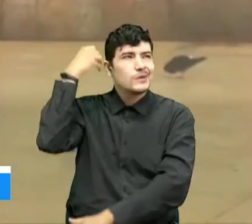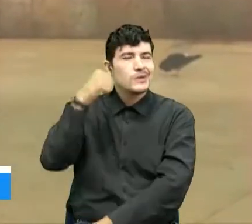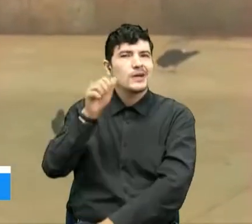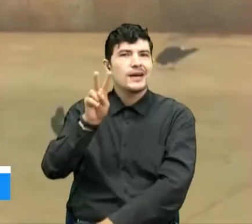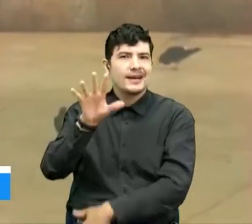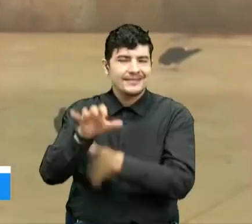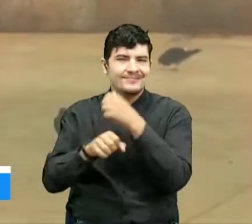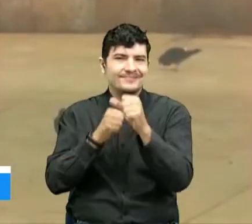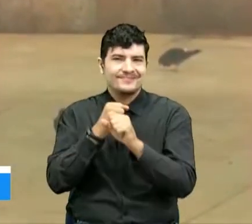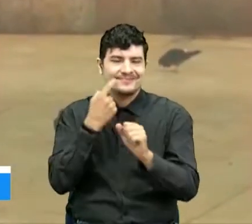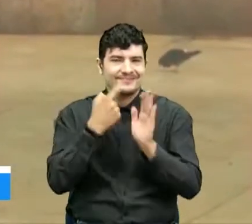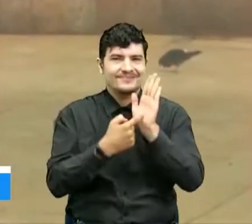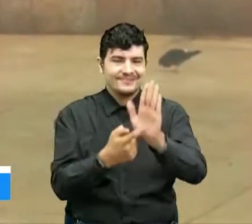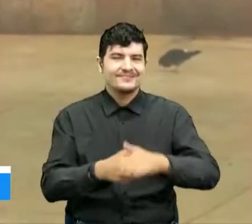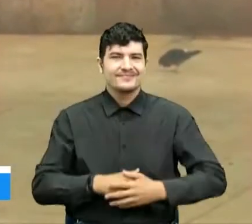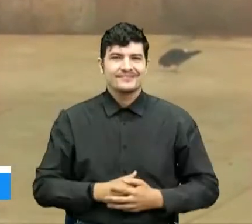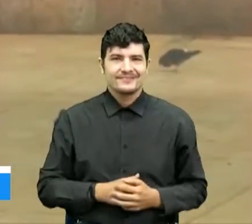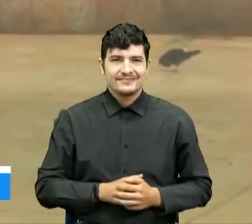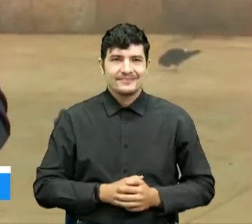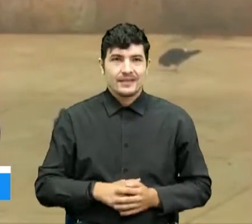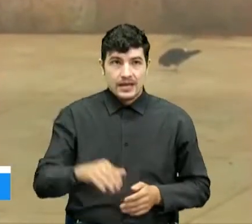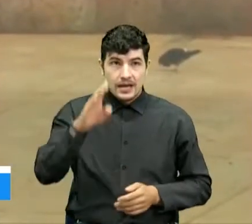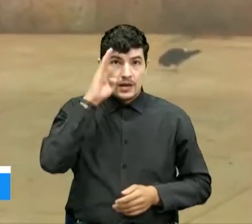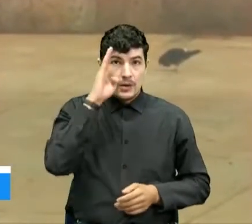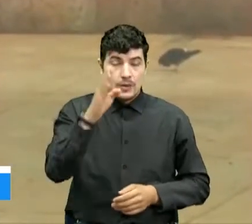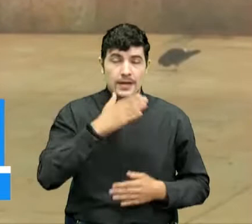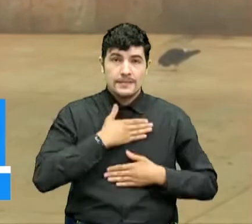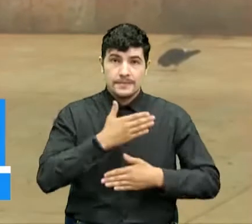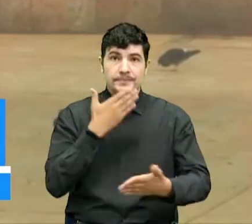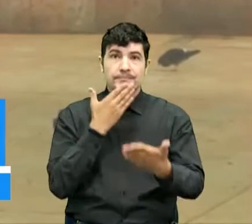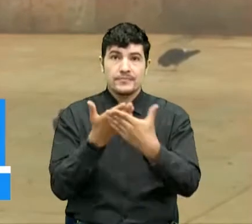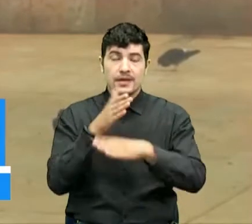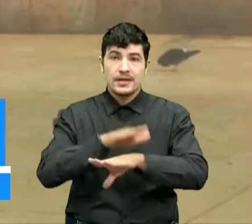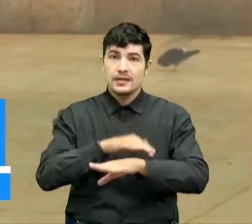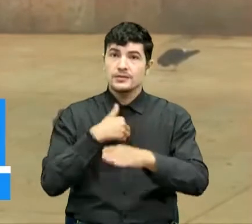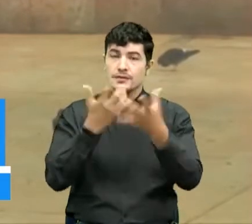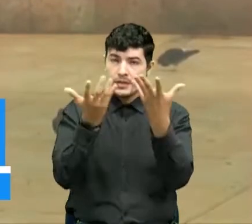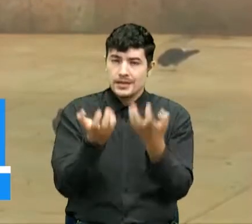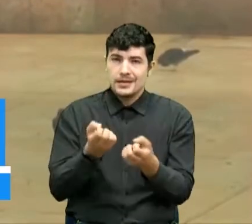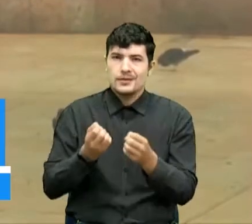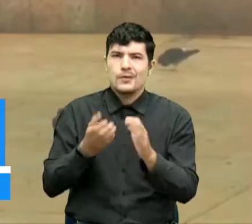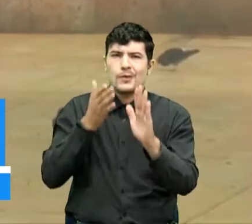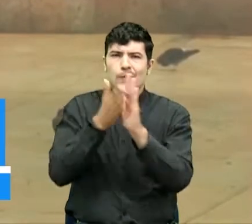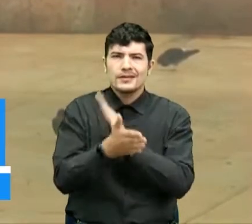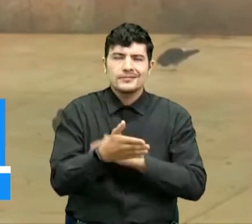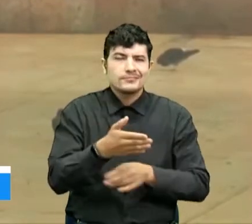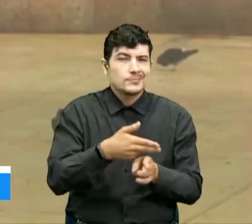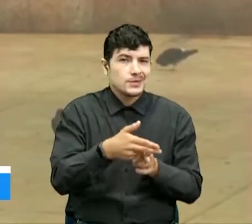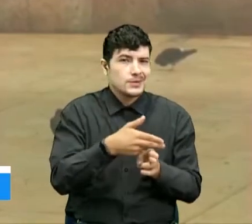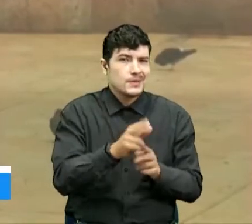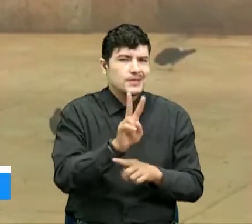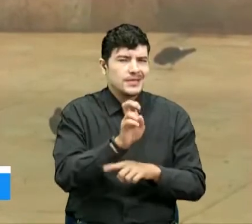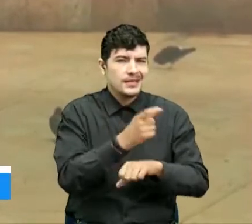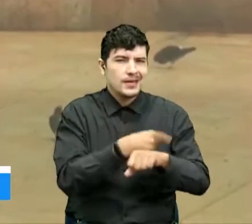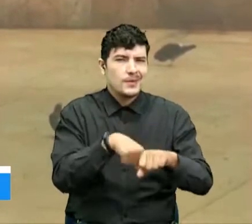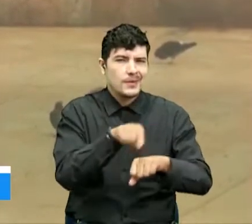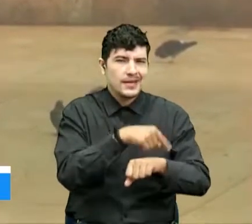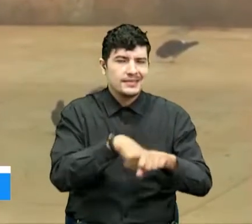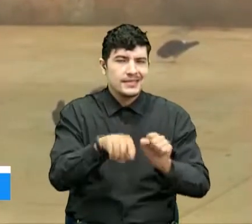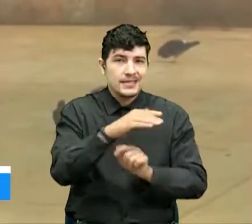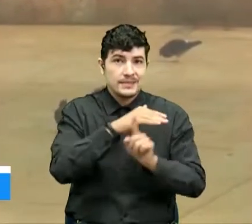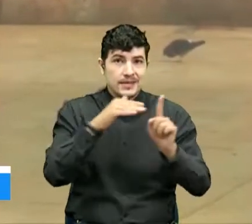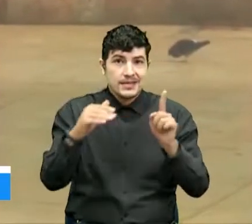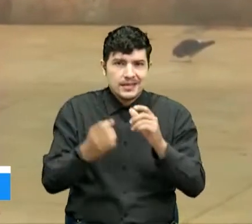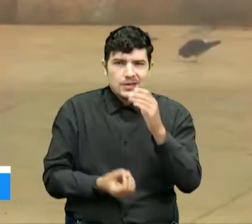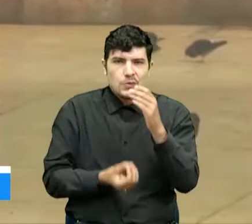Feliz tarde, Karina, y hola a todos los televidentes de entretenimiento del canal Tro. Pues quiero contarles que estamos a 7 horas y media aproximadamente para el